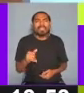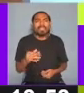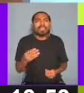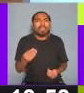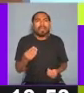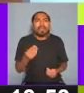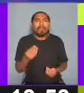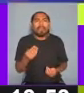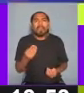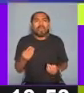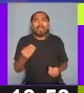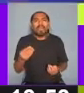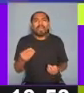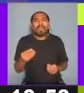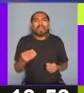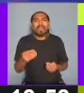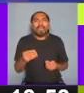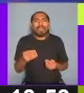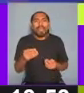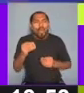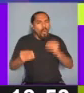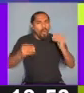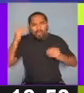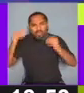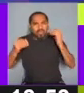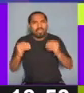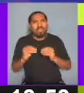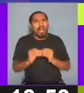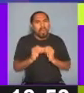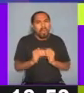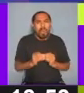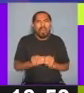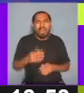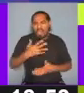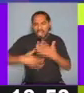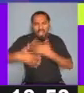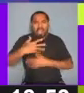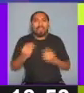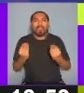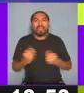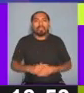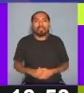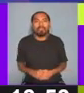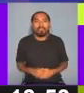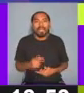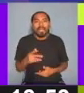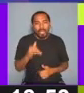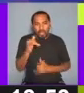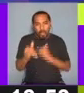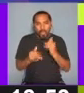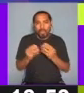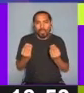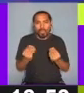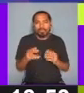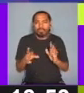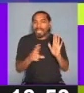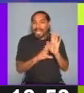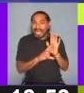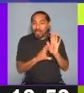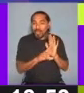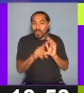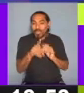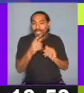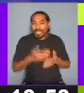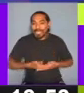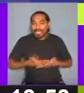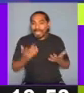mala información? En realidad, ¿qué pasó? Que ahí de alguna manera podemos hacer una mea culpa. La resolución sale